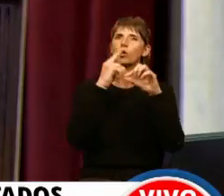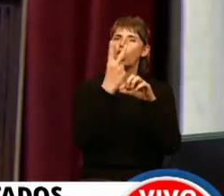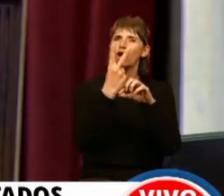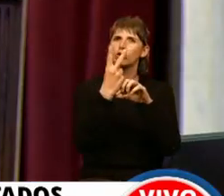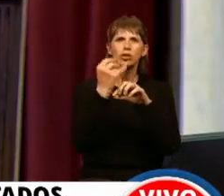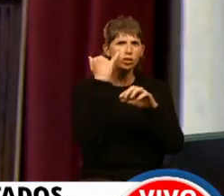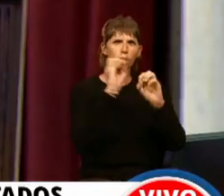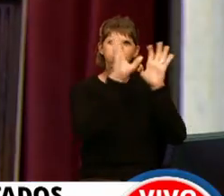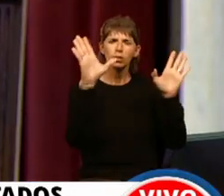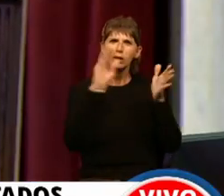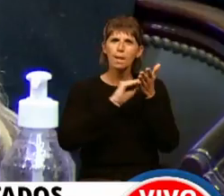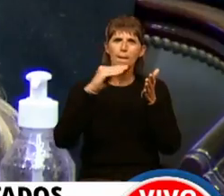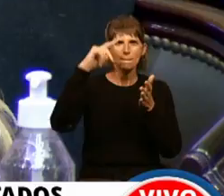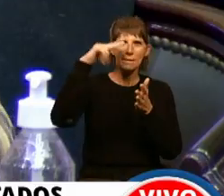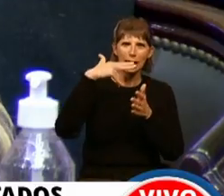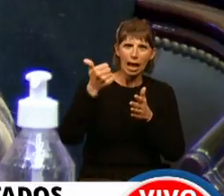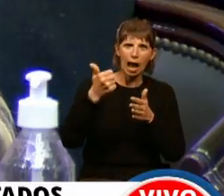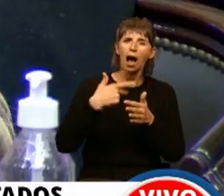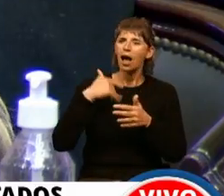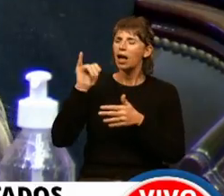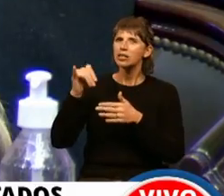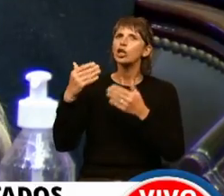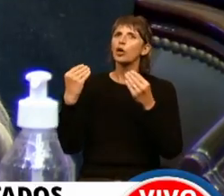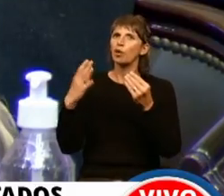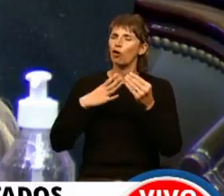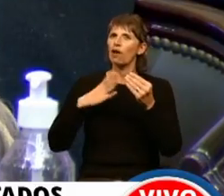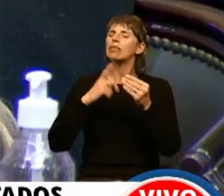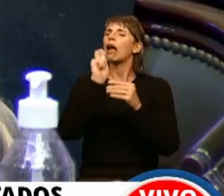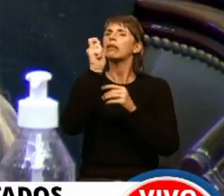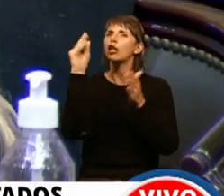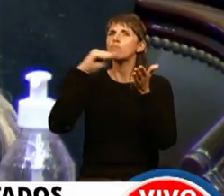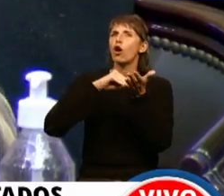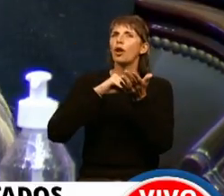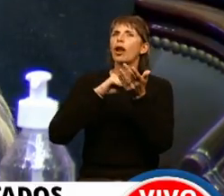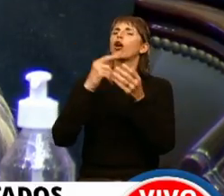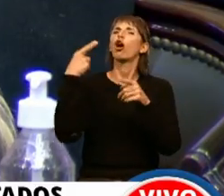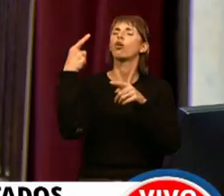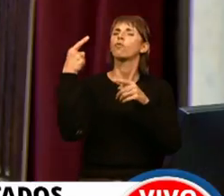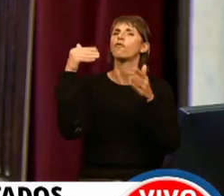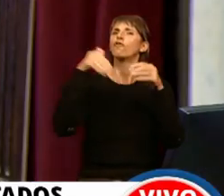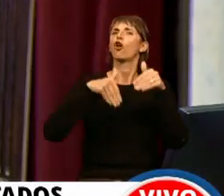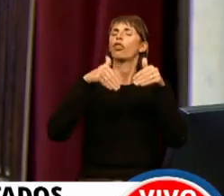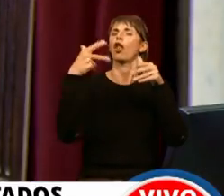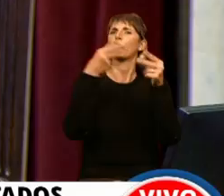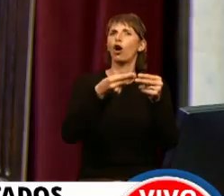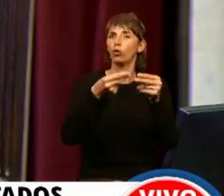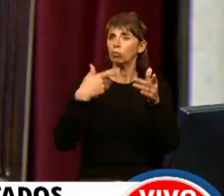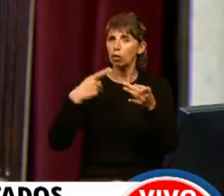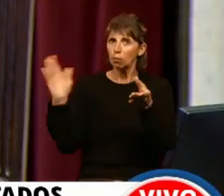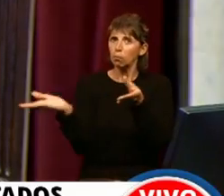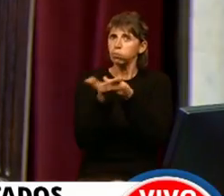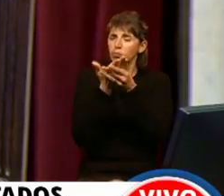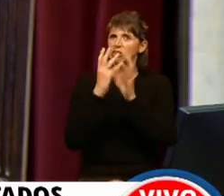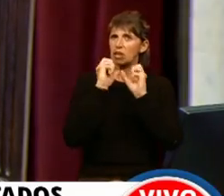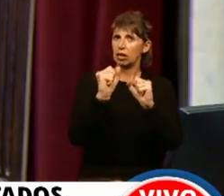con el diputado menos sí pero no se ha tomado quienes estamos aquí no estamos en contra se ha herido e incorpore por secretaria no hay ningún problema